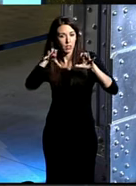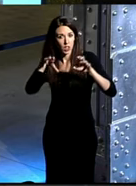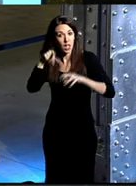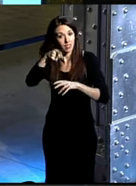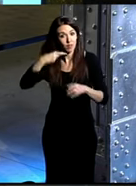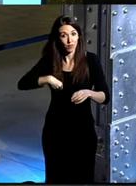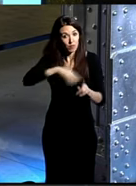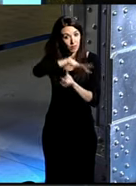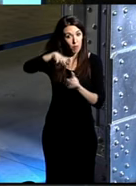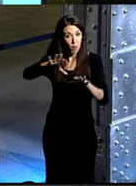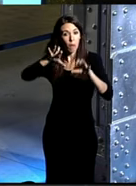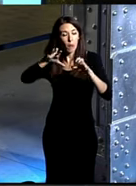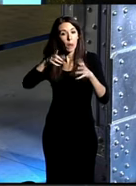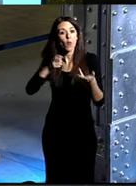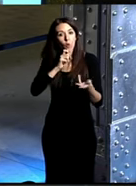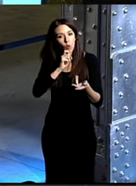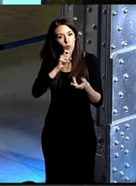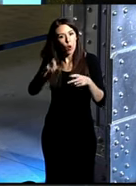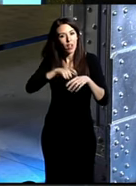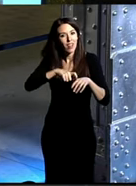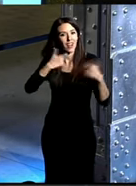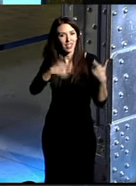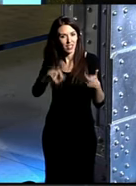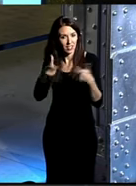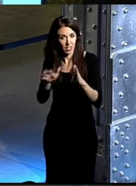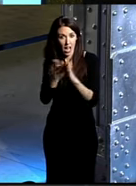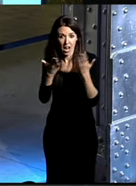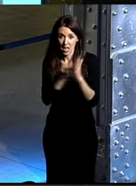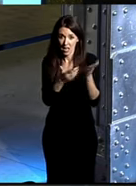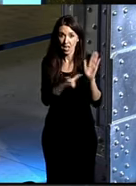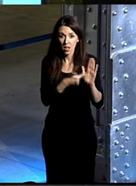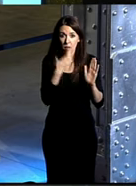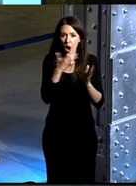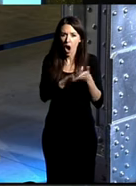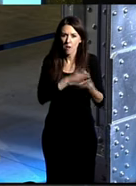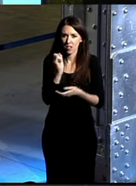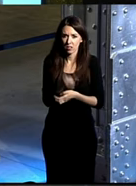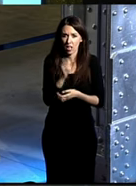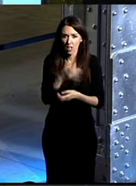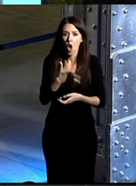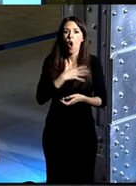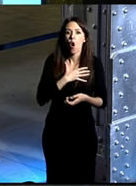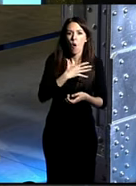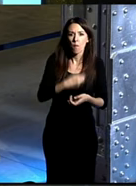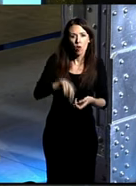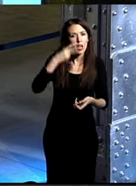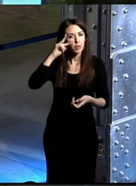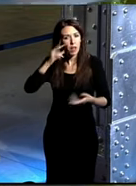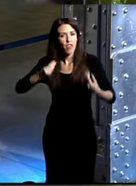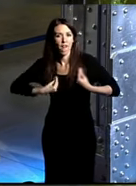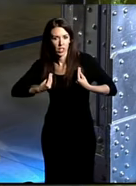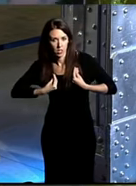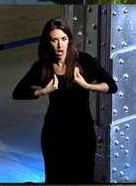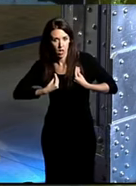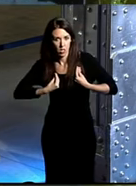Y estos entornos de aprendizaje están atravesados por una serie de características. En el libro, fíjense que habla permanentemente, ¿no? Poder, experiencia y habitar. Poder, experiencia y